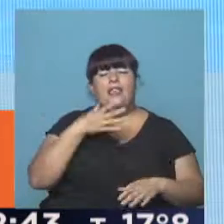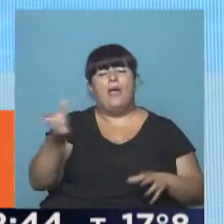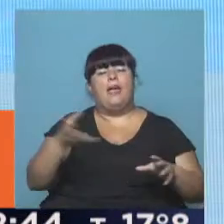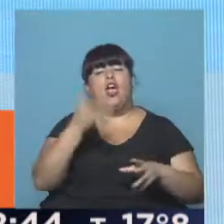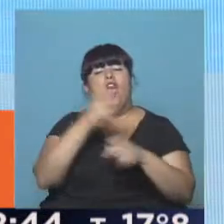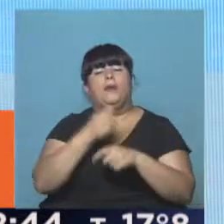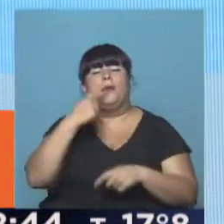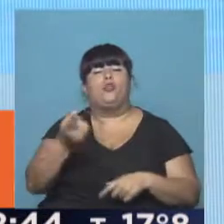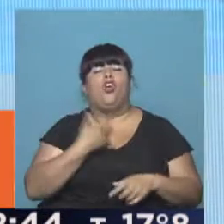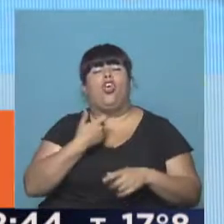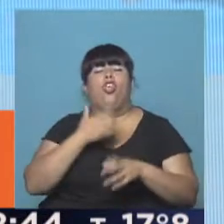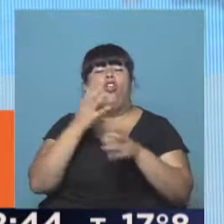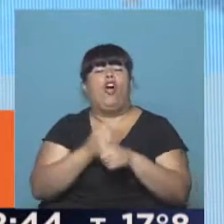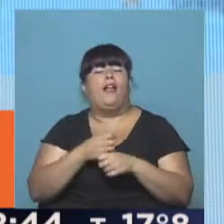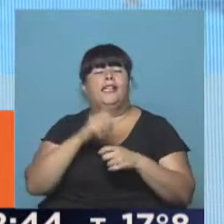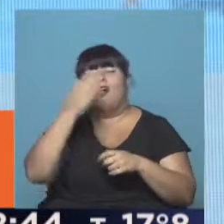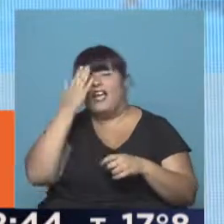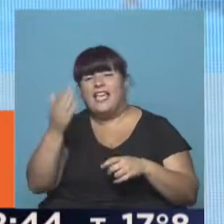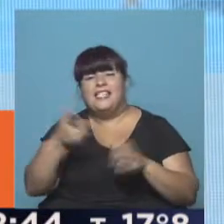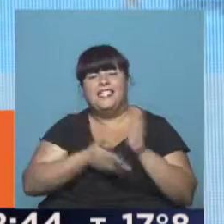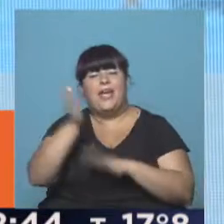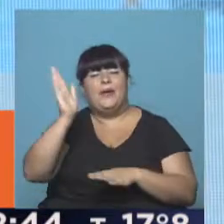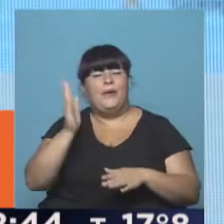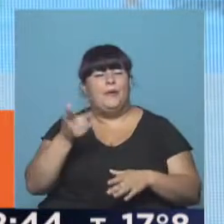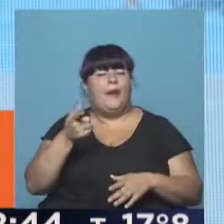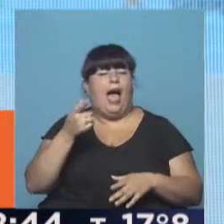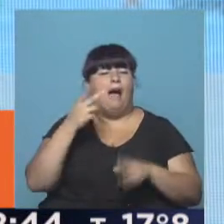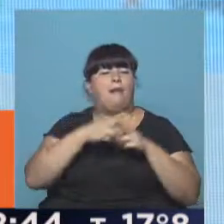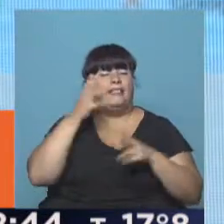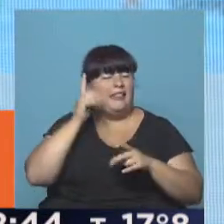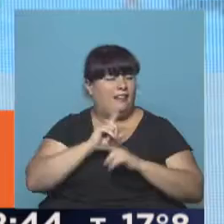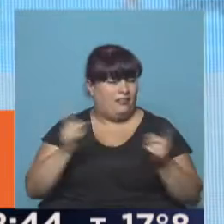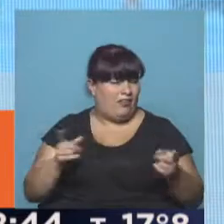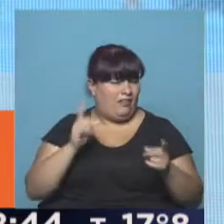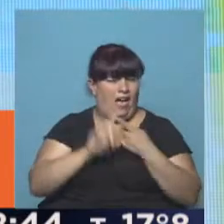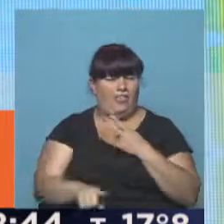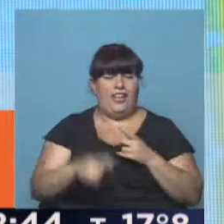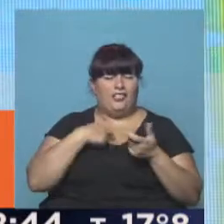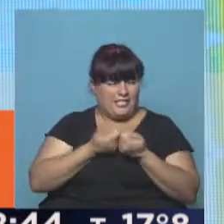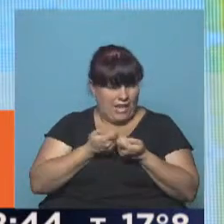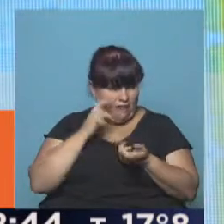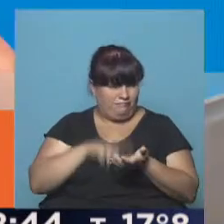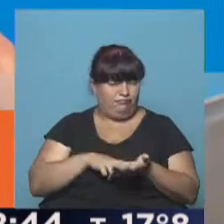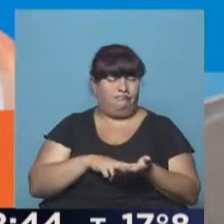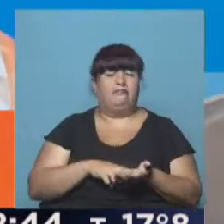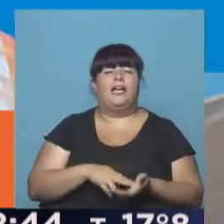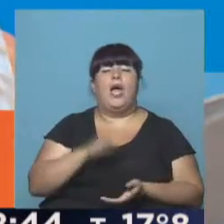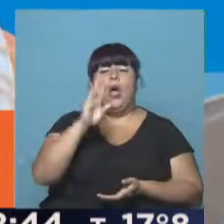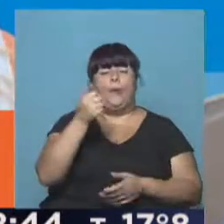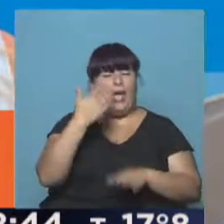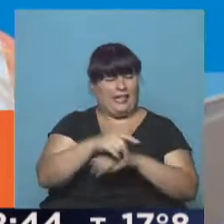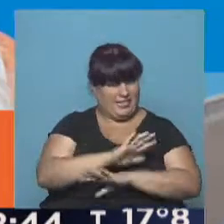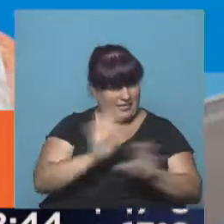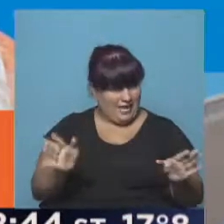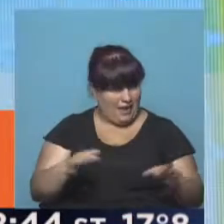colectivo era preguntarle dónde me tomo el 15 que va para la plaza italia directamente de su aplicación de presas él ve a taxi ya está funcionando